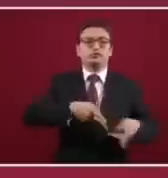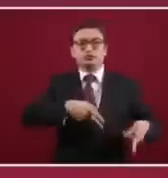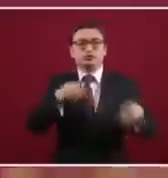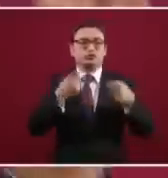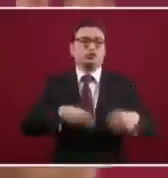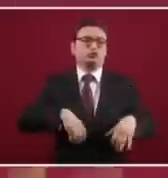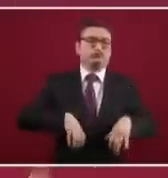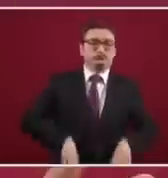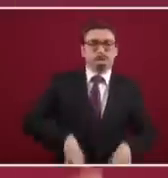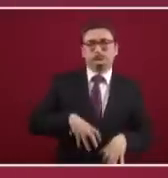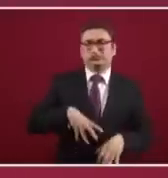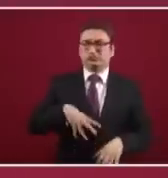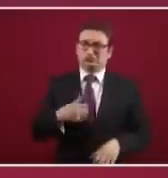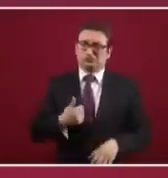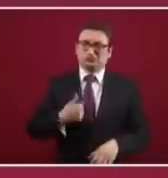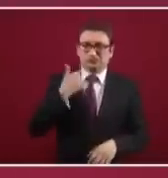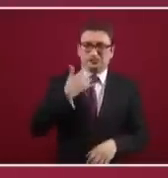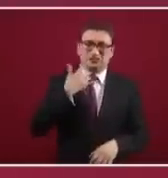para abusar